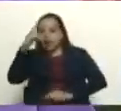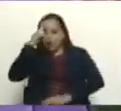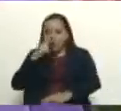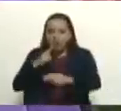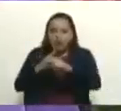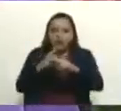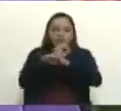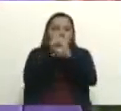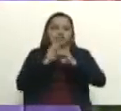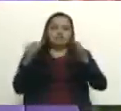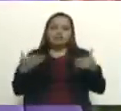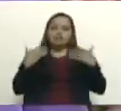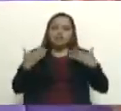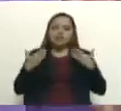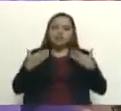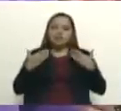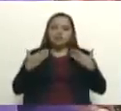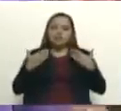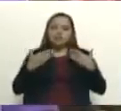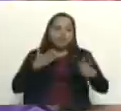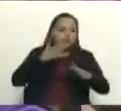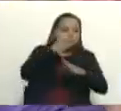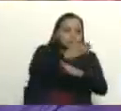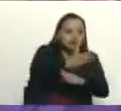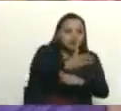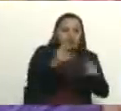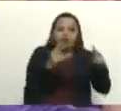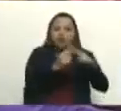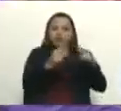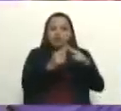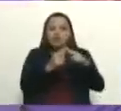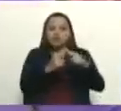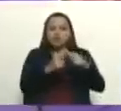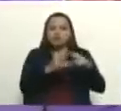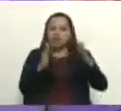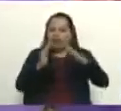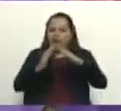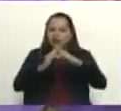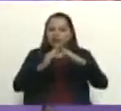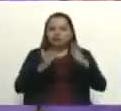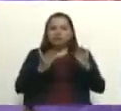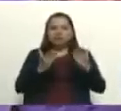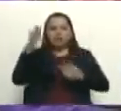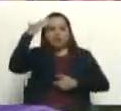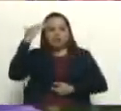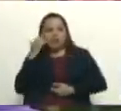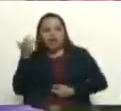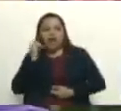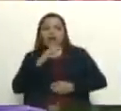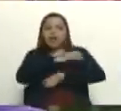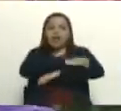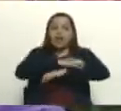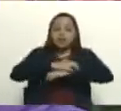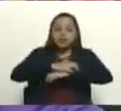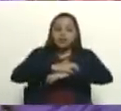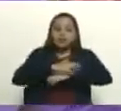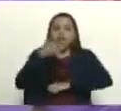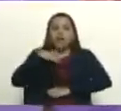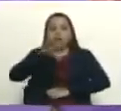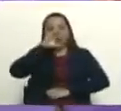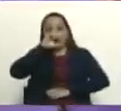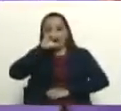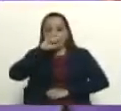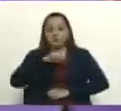dicha de visitar a Tibisay en su intimidad. Ahí estaban sus gatos, ahí estaban sus